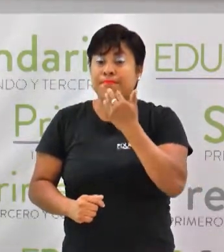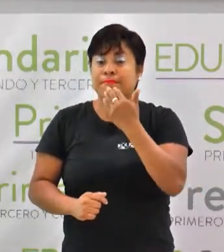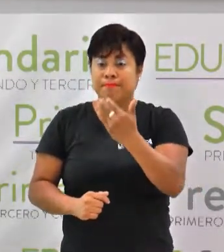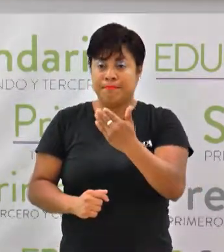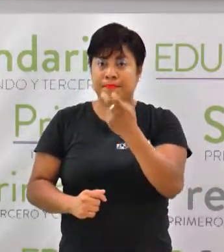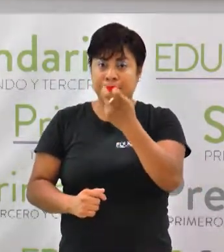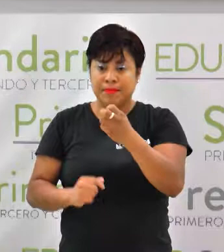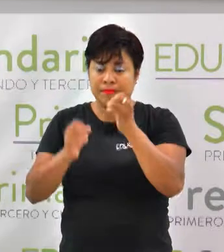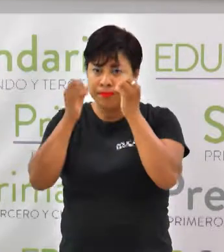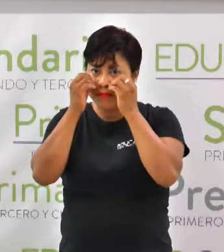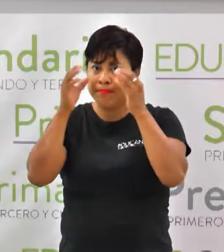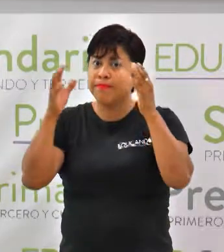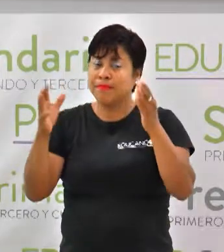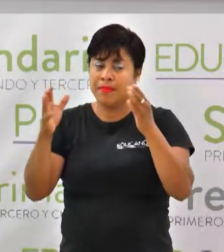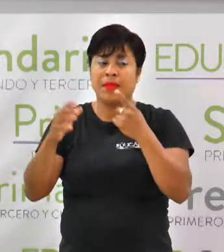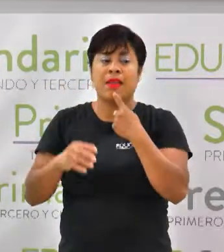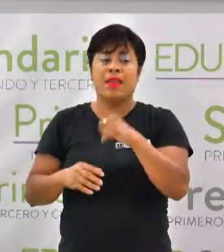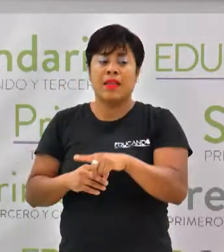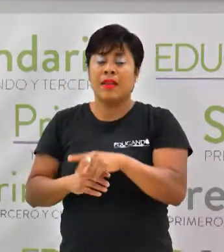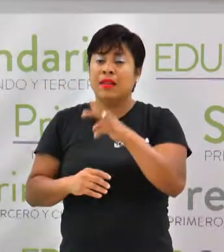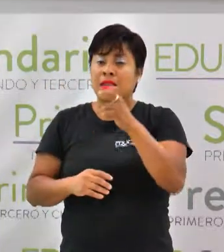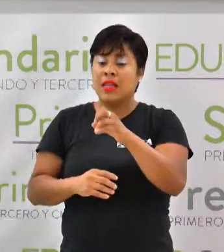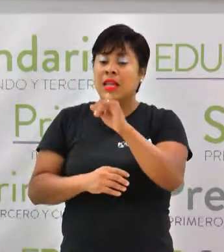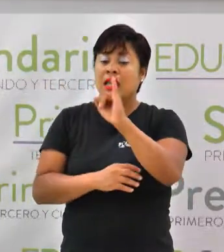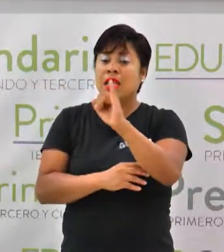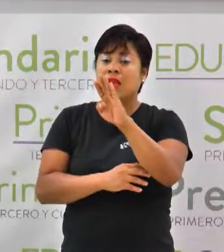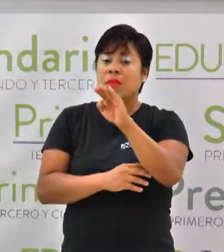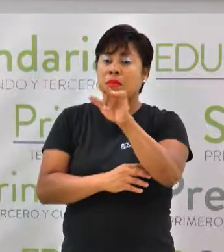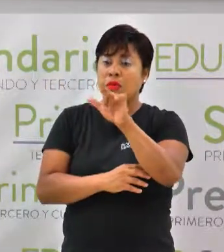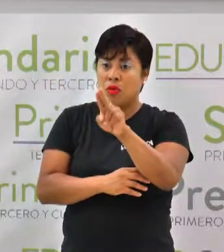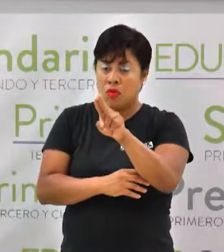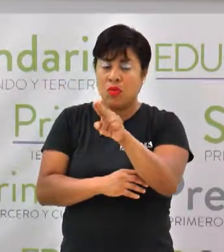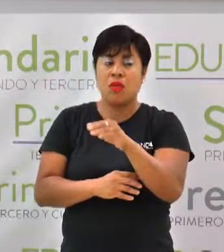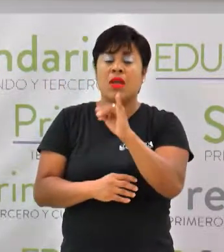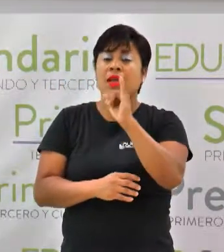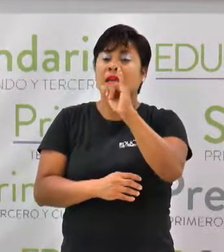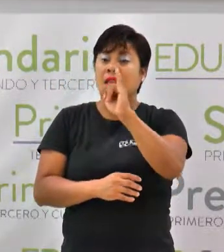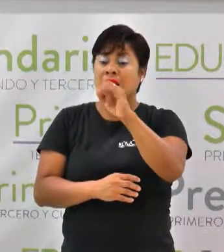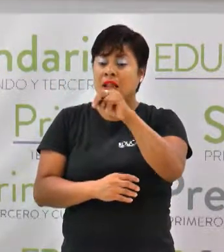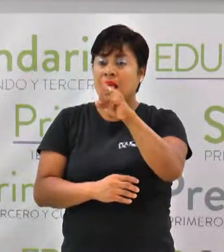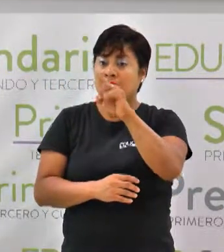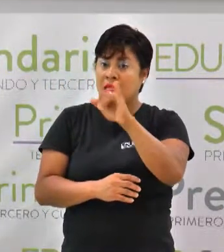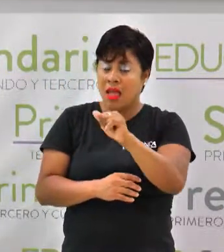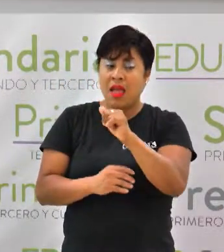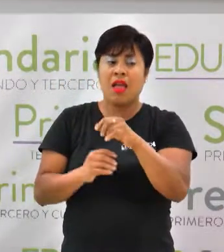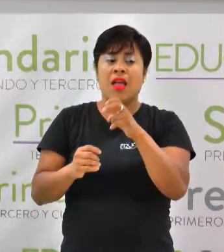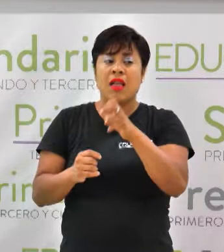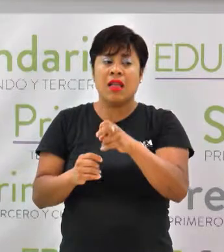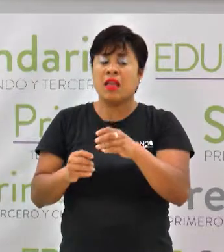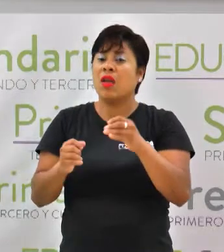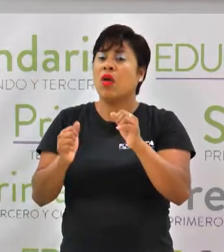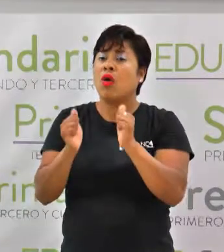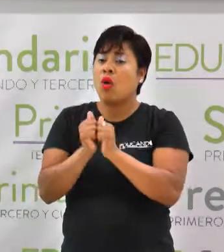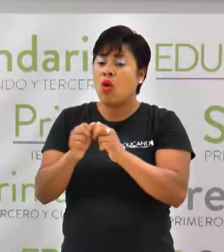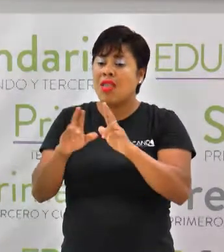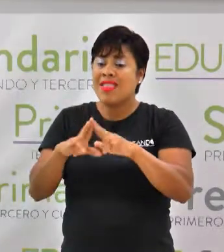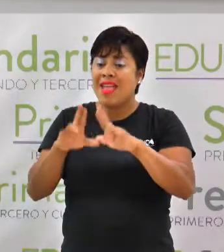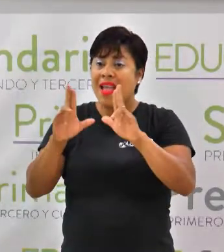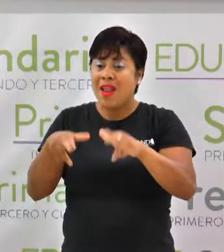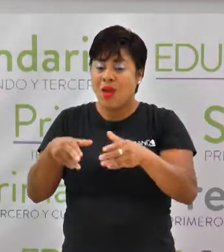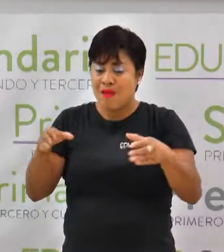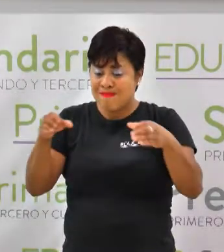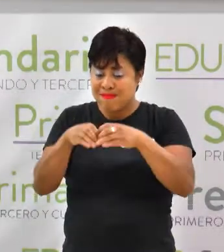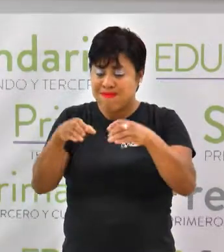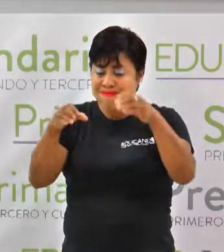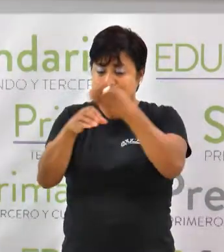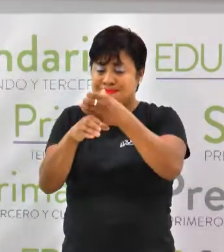Observa bien esta porque es sorprendente. Dice, este iglú de Groenlandia está construido con bloques de